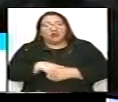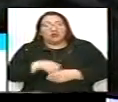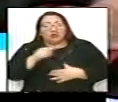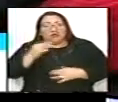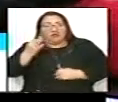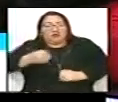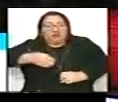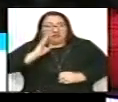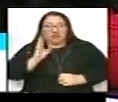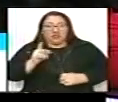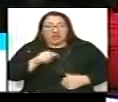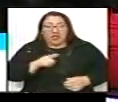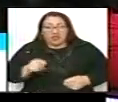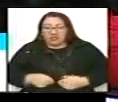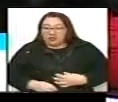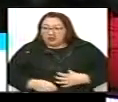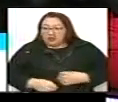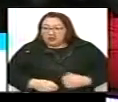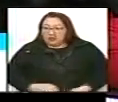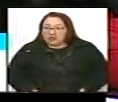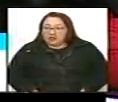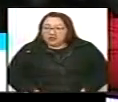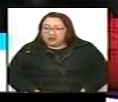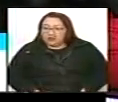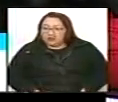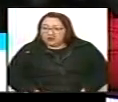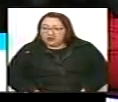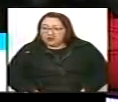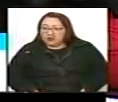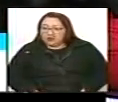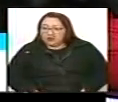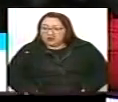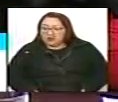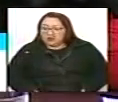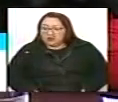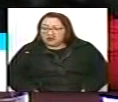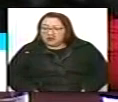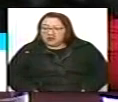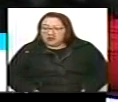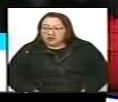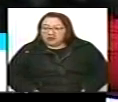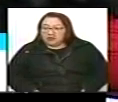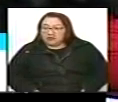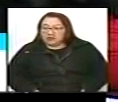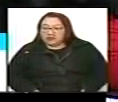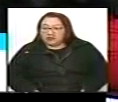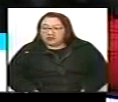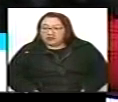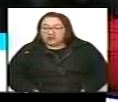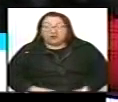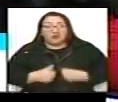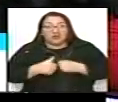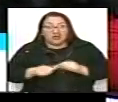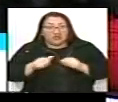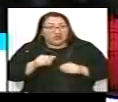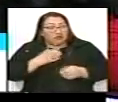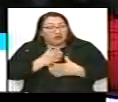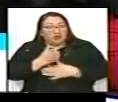decidir siempre. De ahí a elucubrar, a llevar las cosas para seguir presionando una